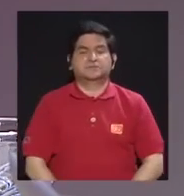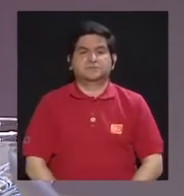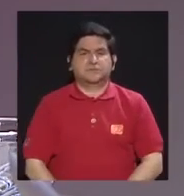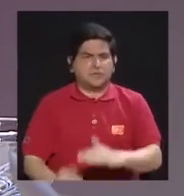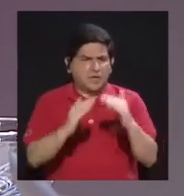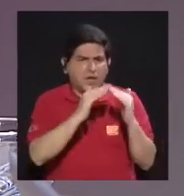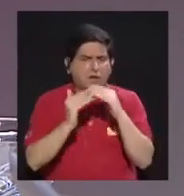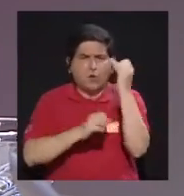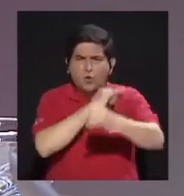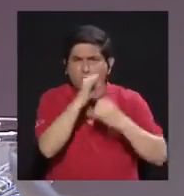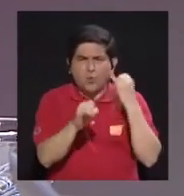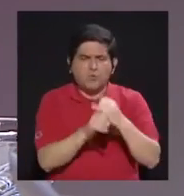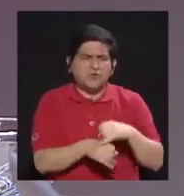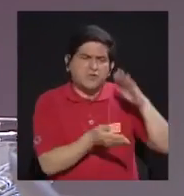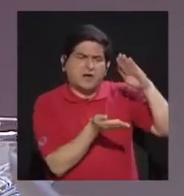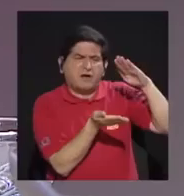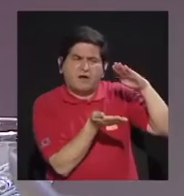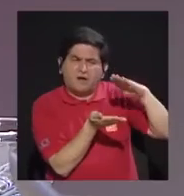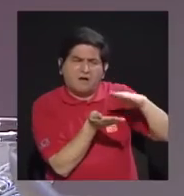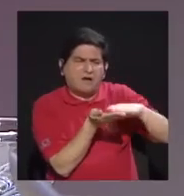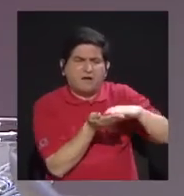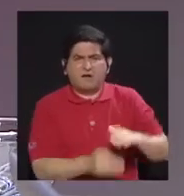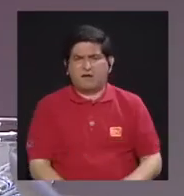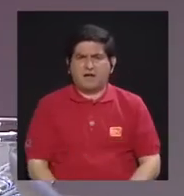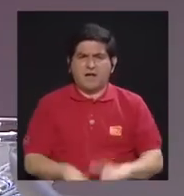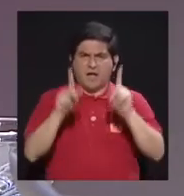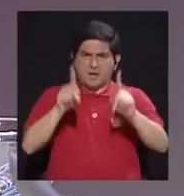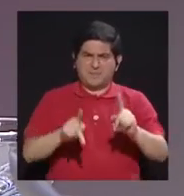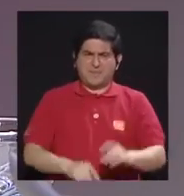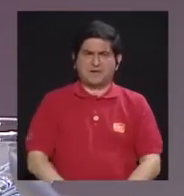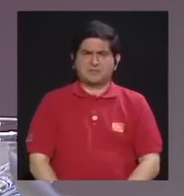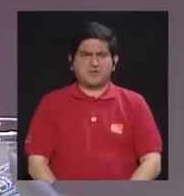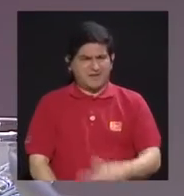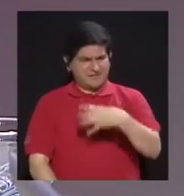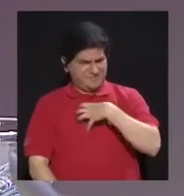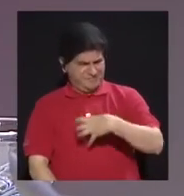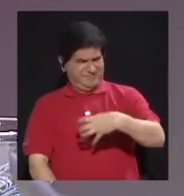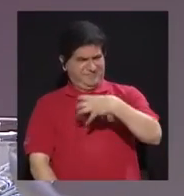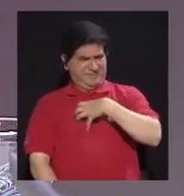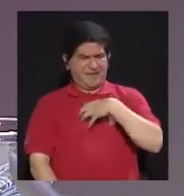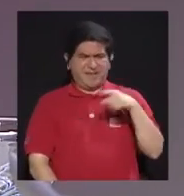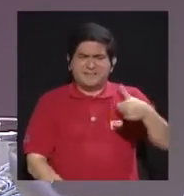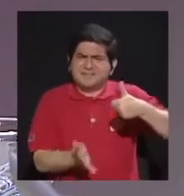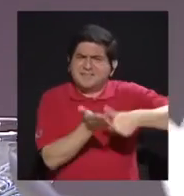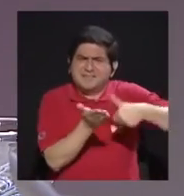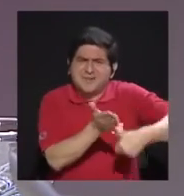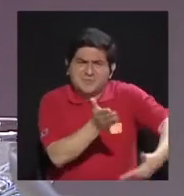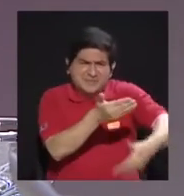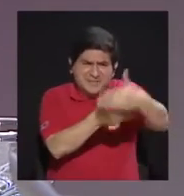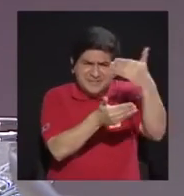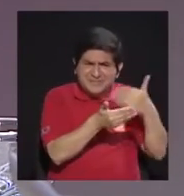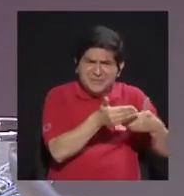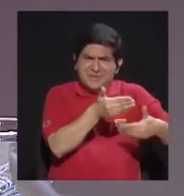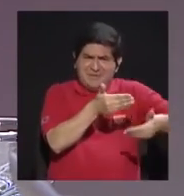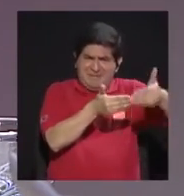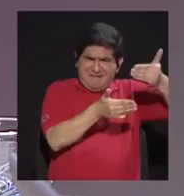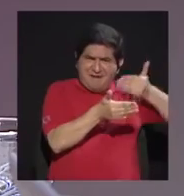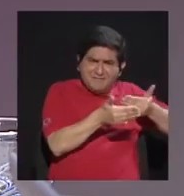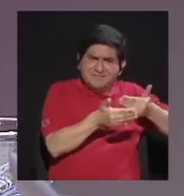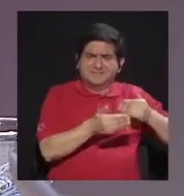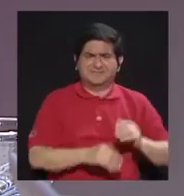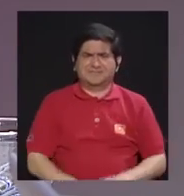comunidad internacional ha minimizado las voces que reclamaban que las elecciones anteriores venían